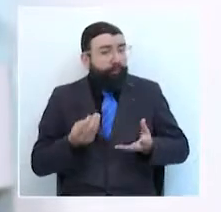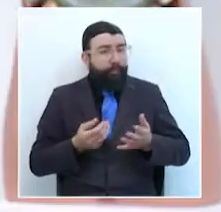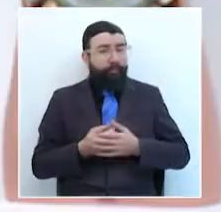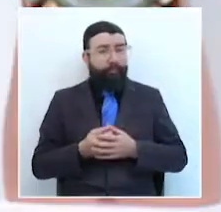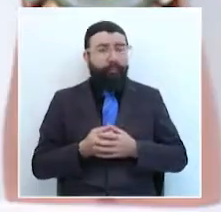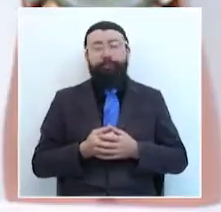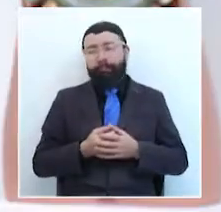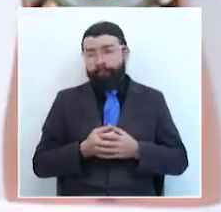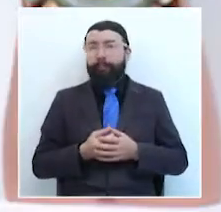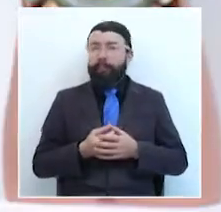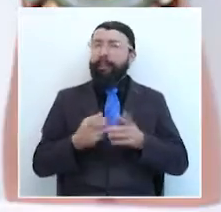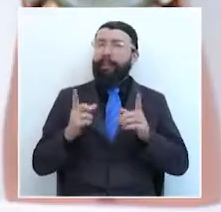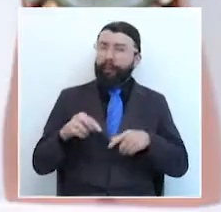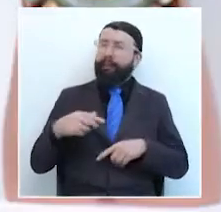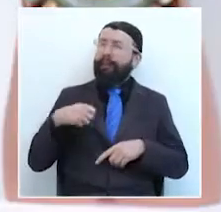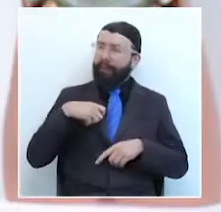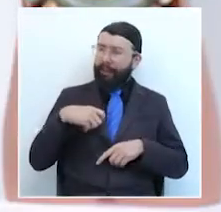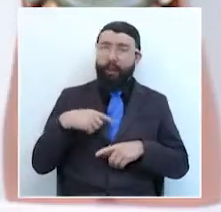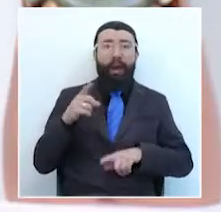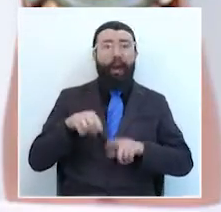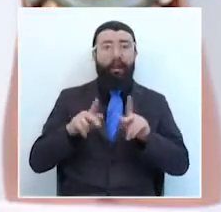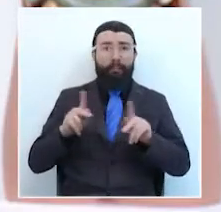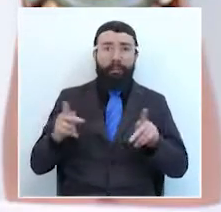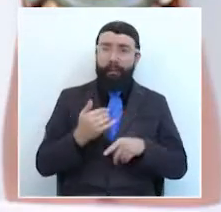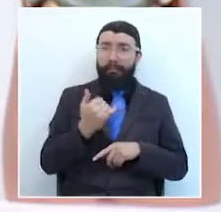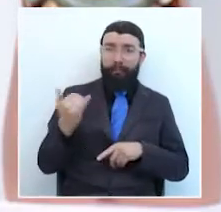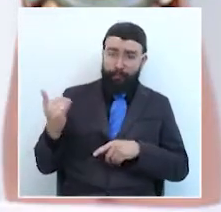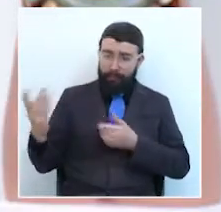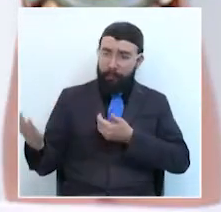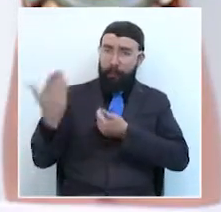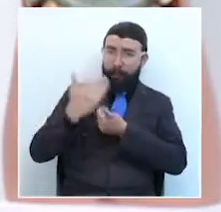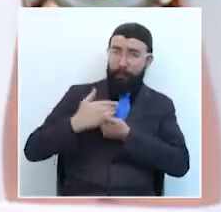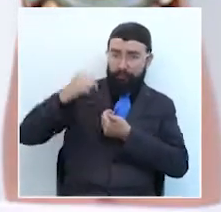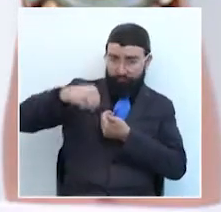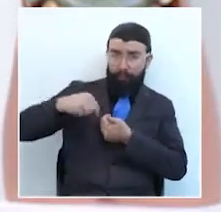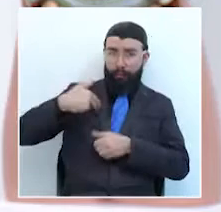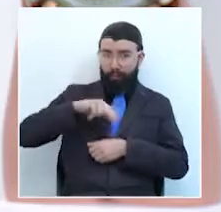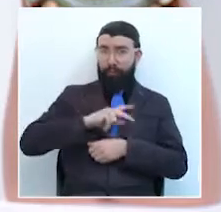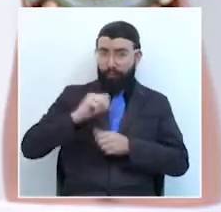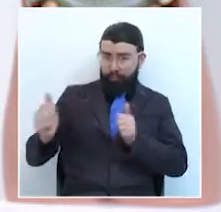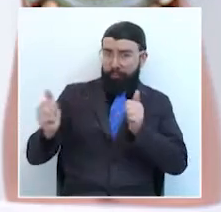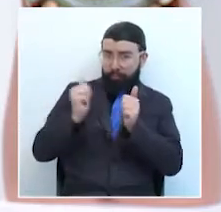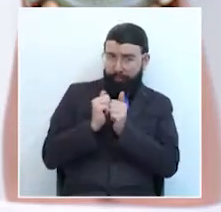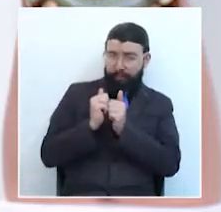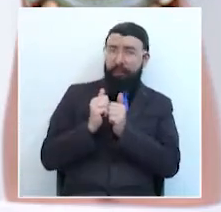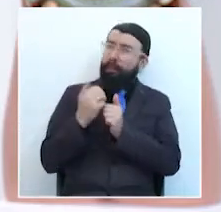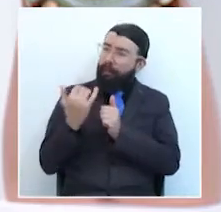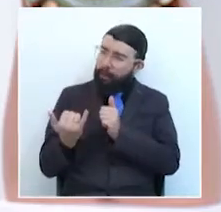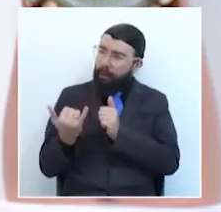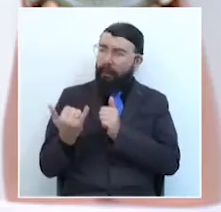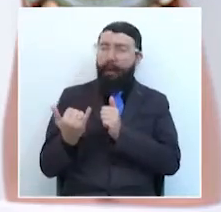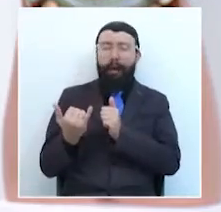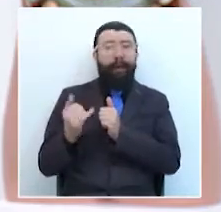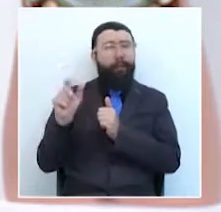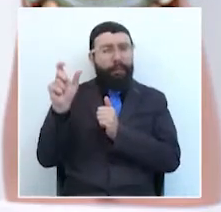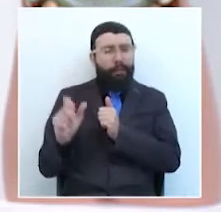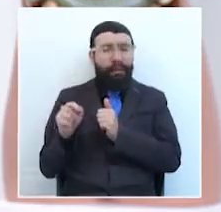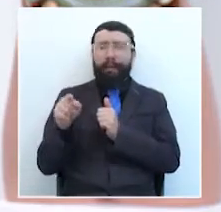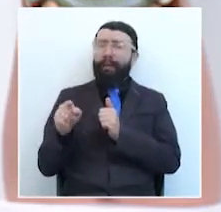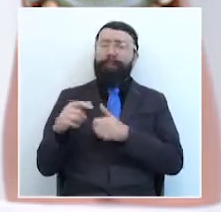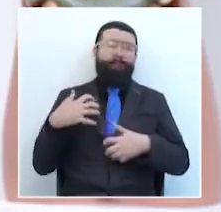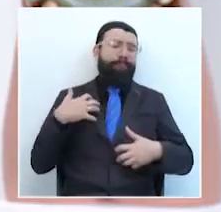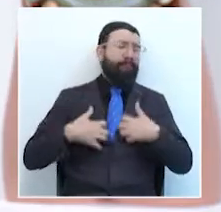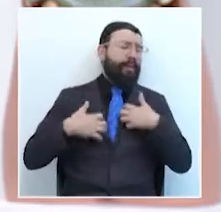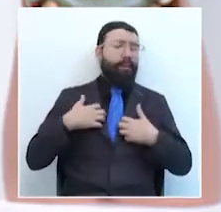nosotros también hemos tenido testimonios de personas que han así estudiar con nosotros y precisamente ahí estamos con un caso y una persona